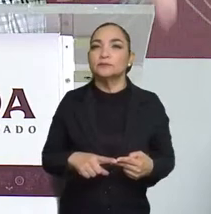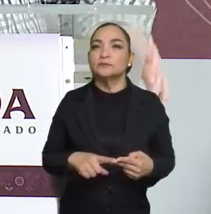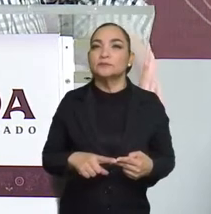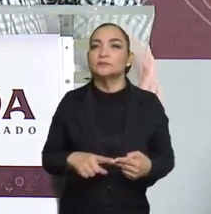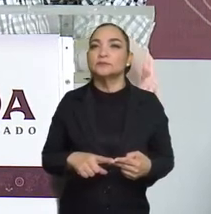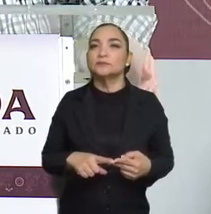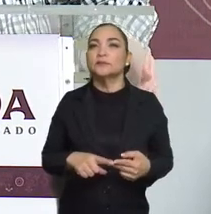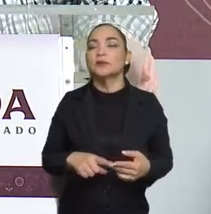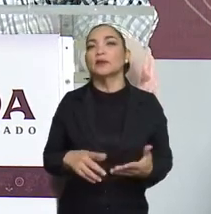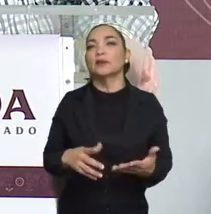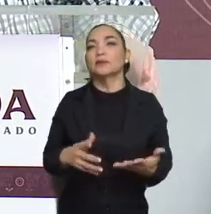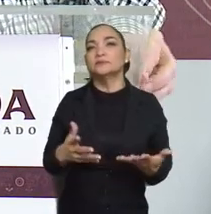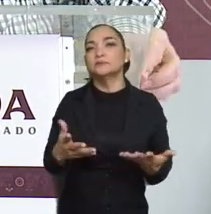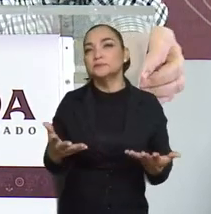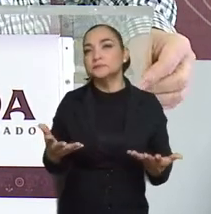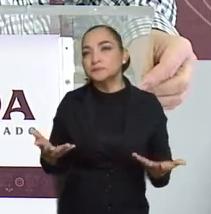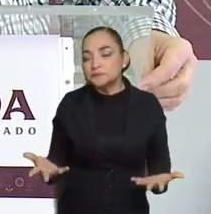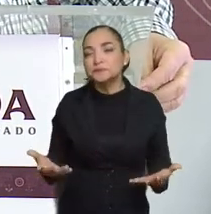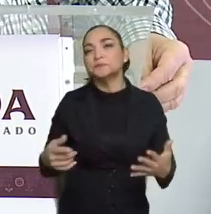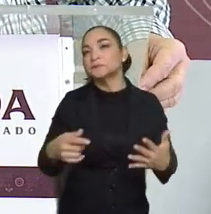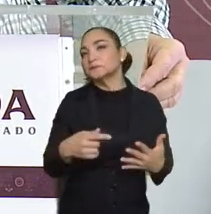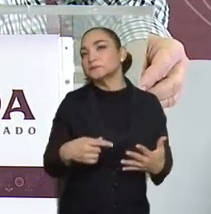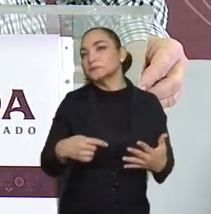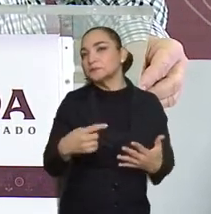Hay pues una serie de